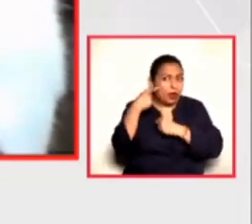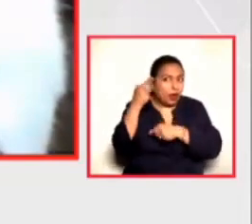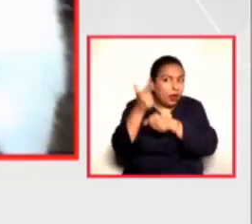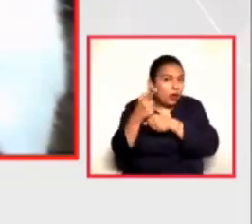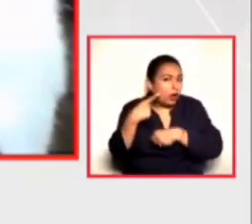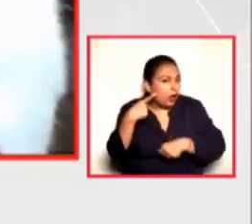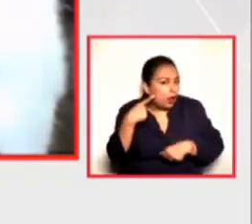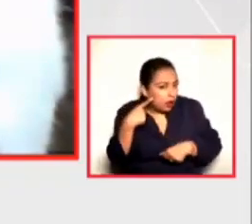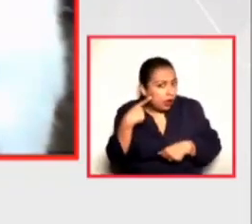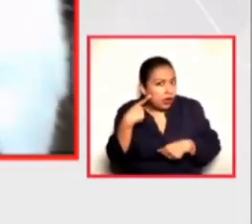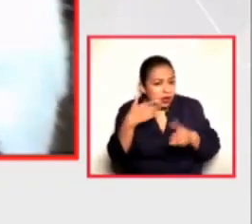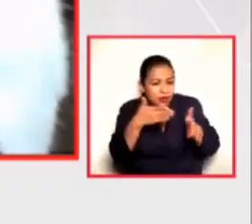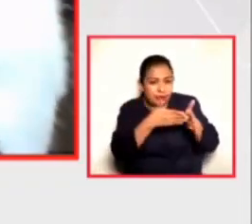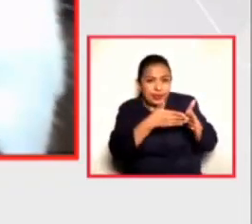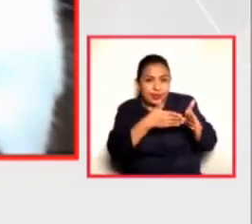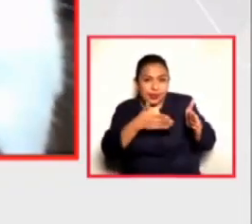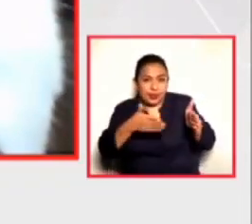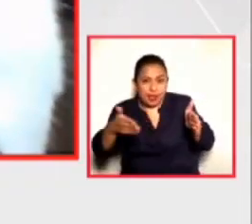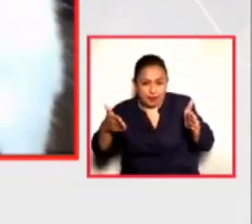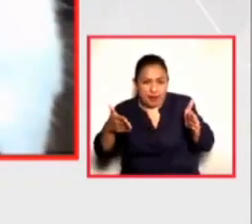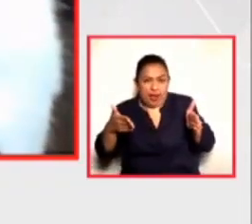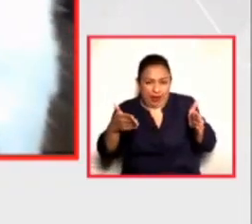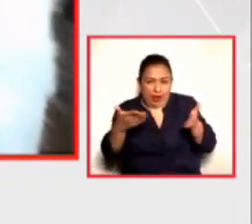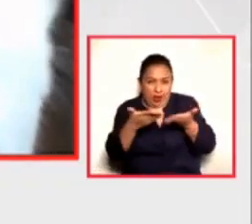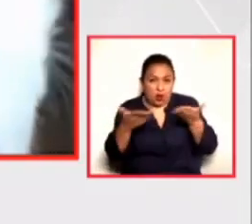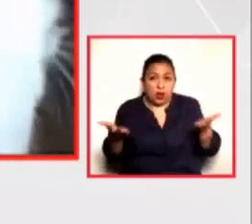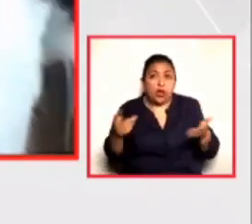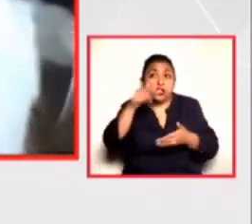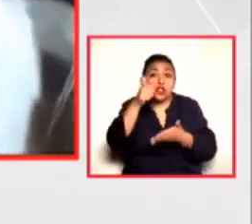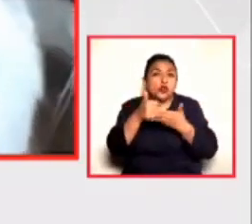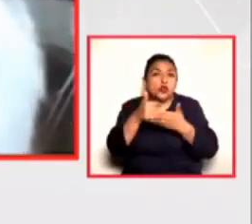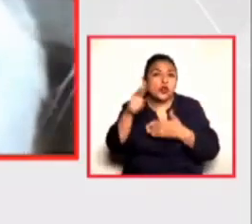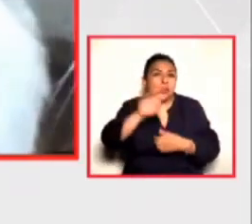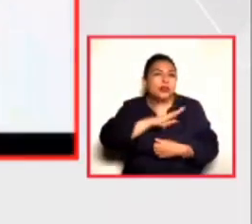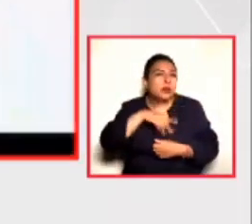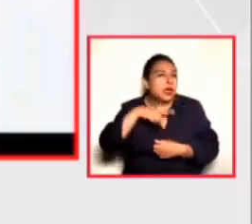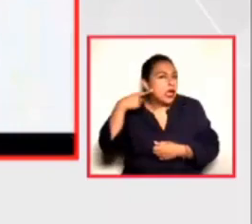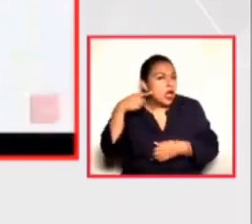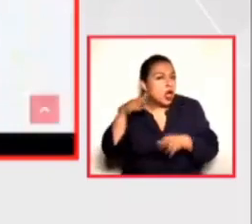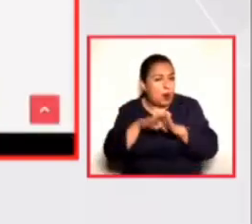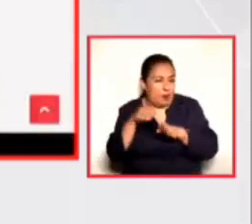etapa, particularmente una ciudad de España. Vamos a descubrirlo.